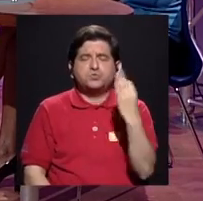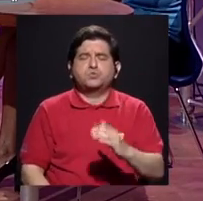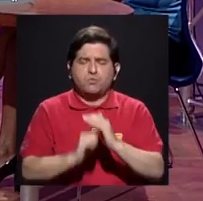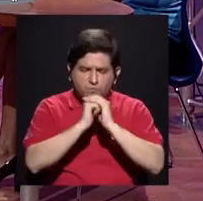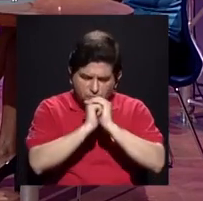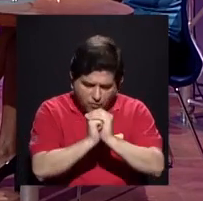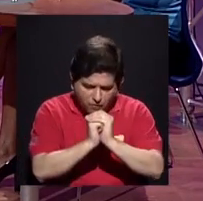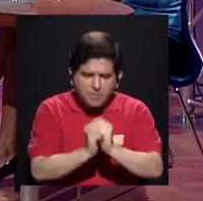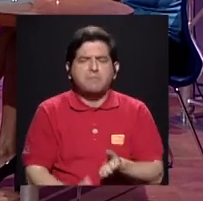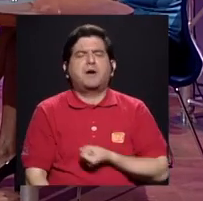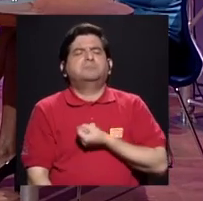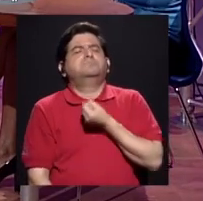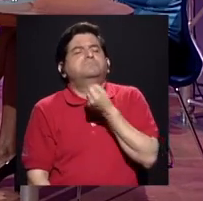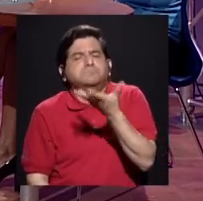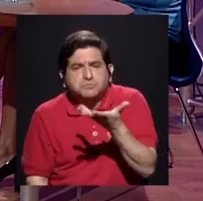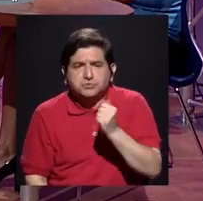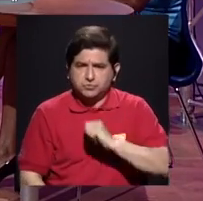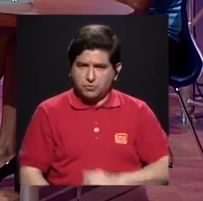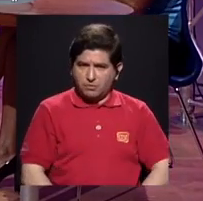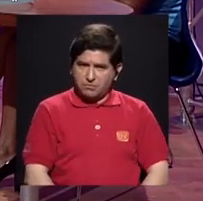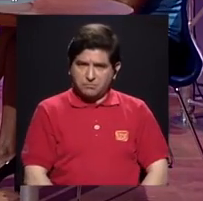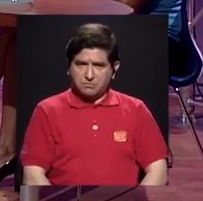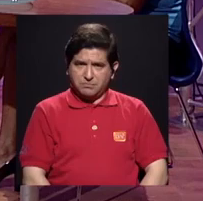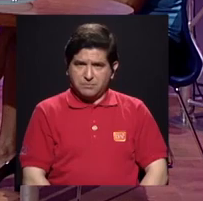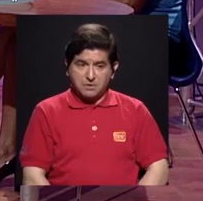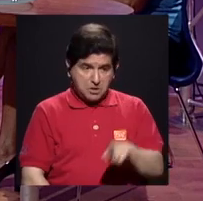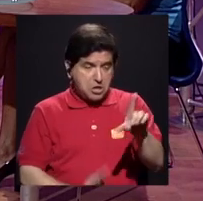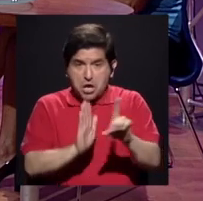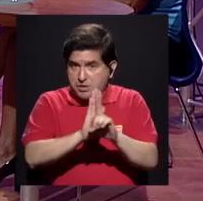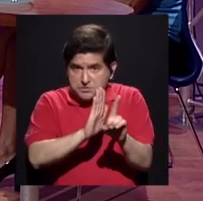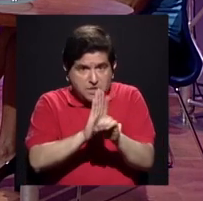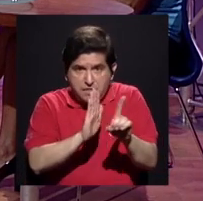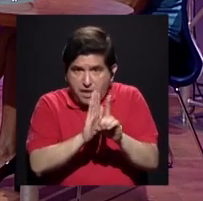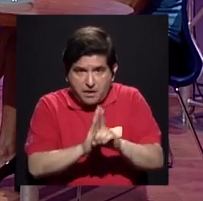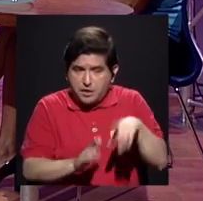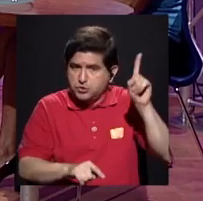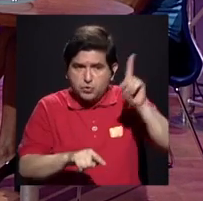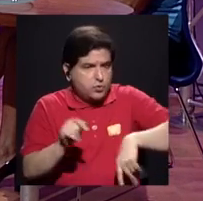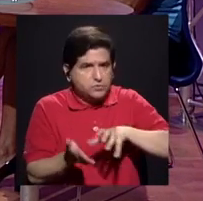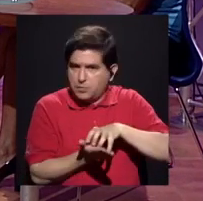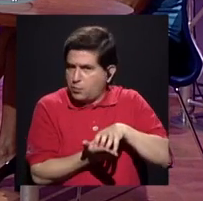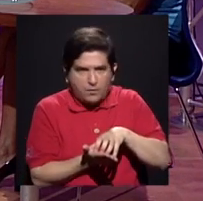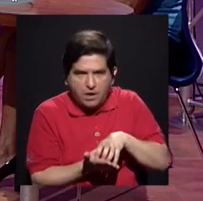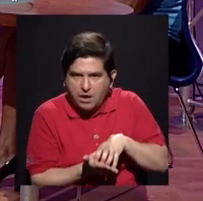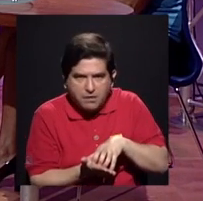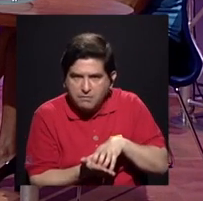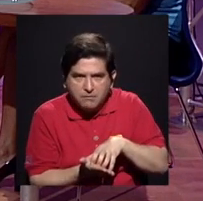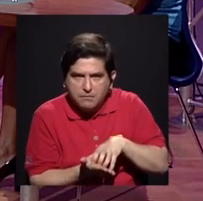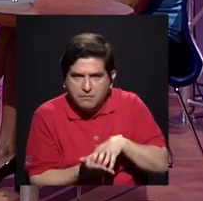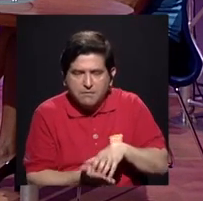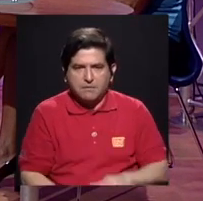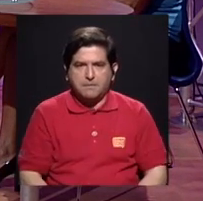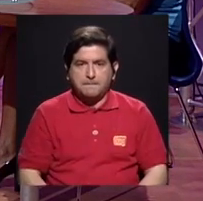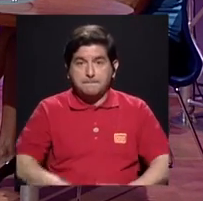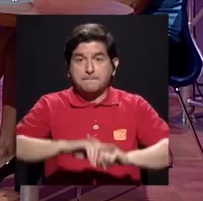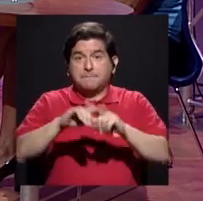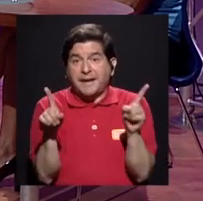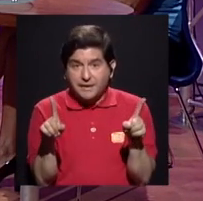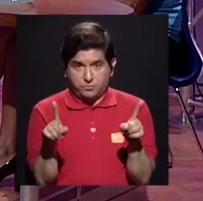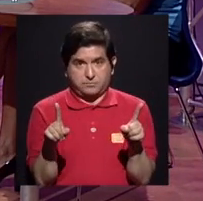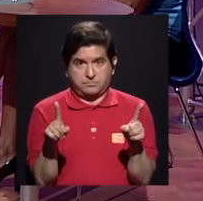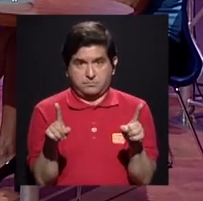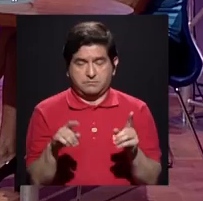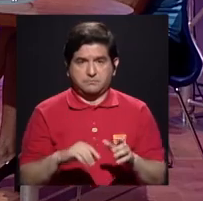expresarse y ese derecho es incuestionable verdad lo que pasa es